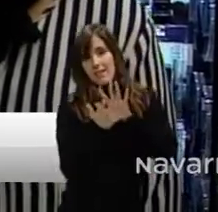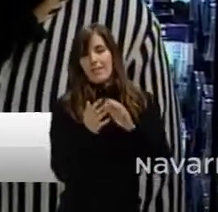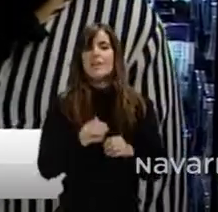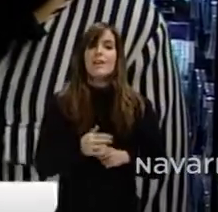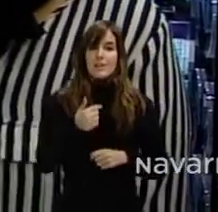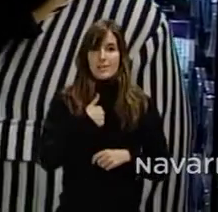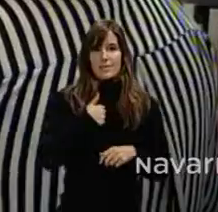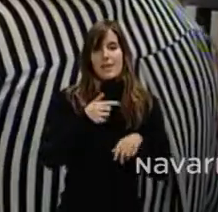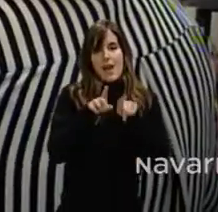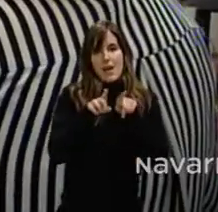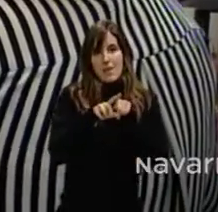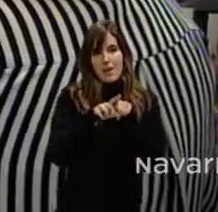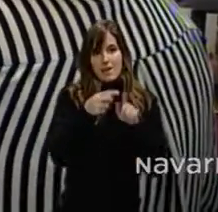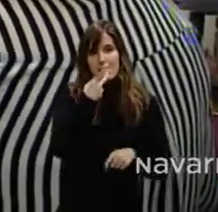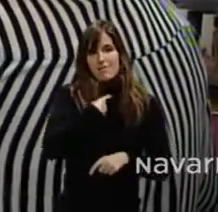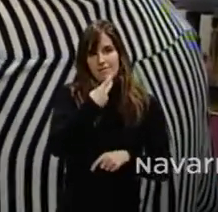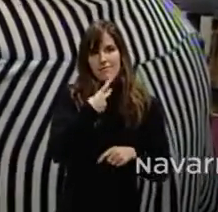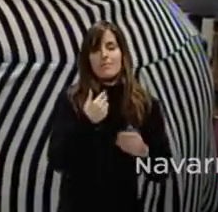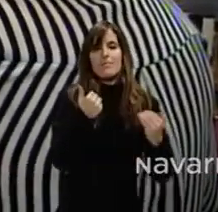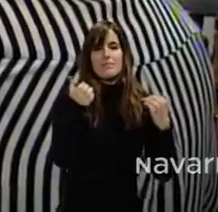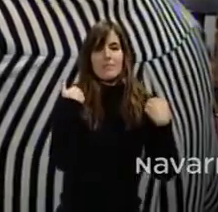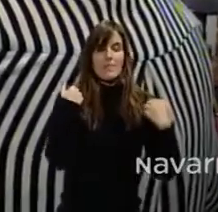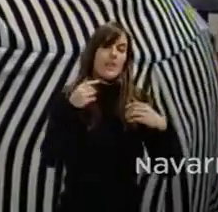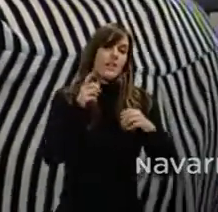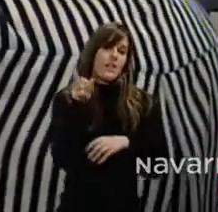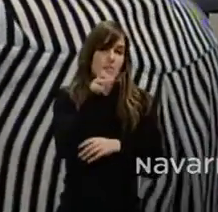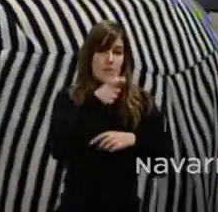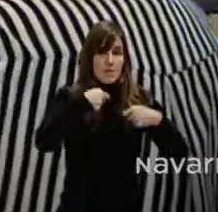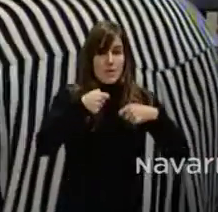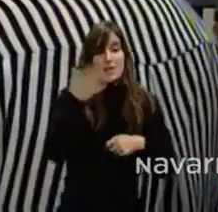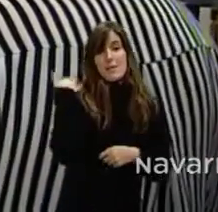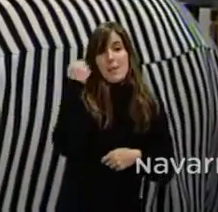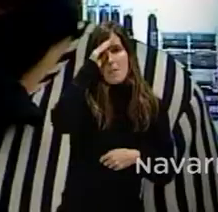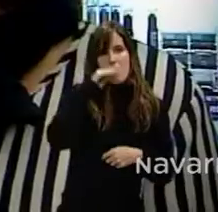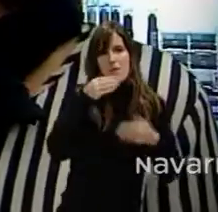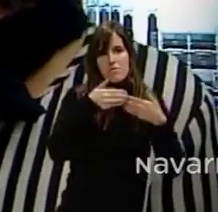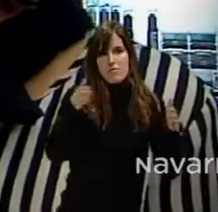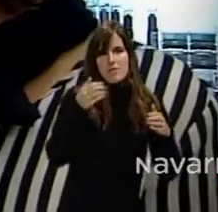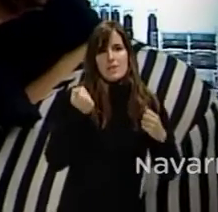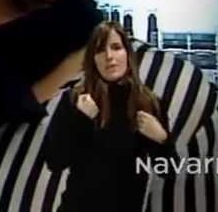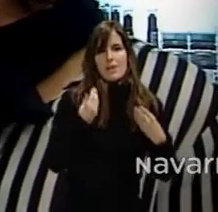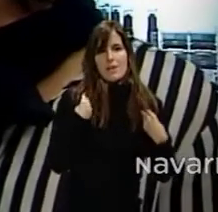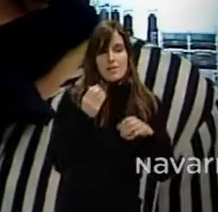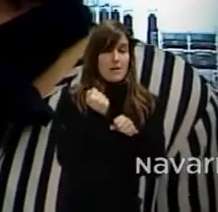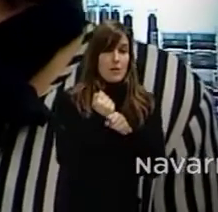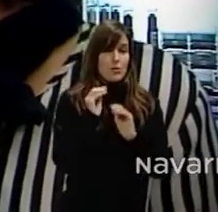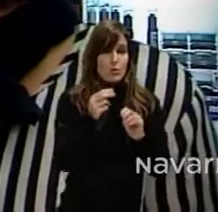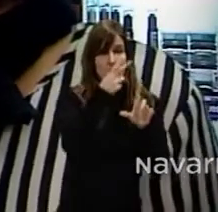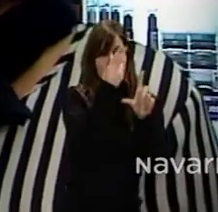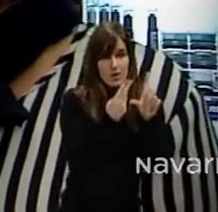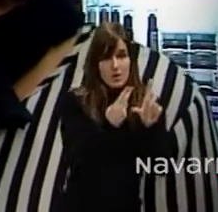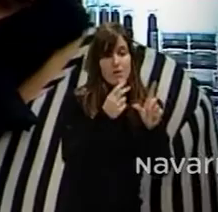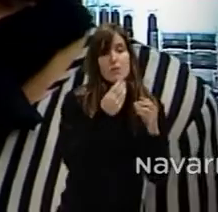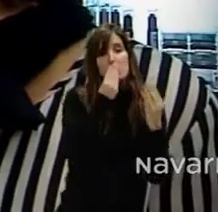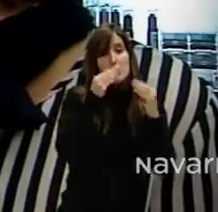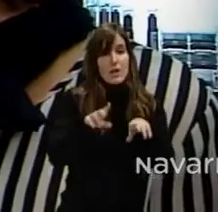Entre las dos regentamos el comercio perfumería Alizarraga, mi padre era pintor. Y luego con el tiempo siguieron mis hermanos el negocio